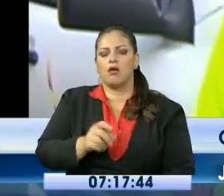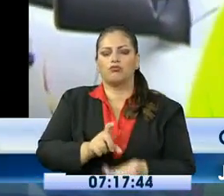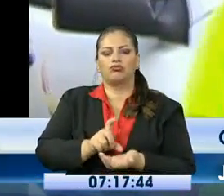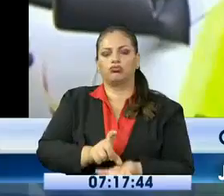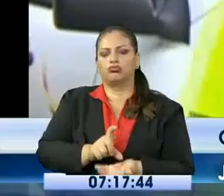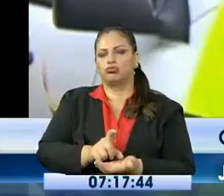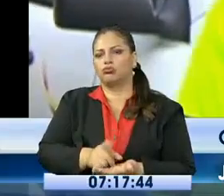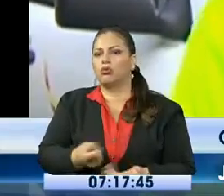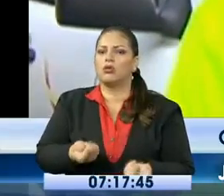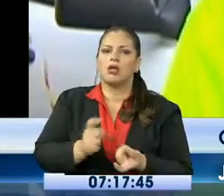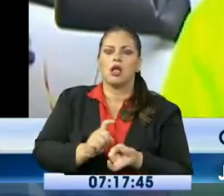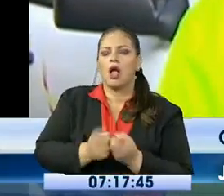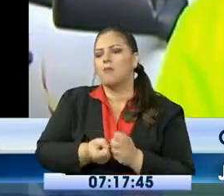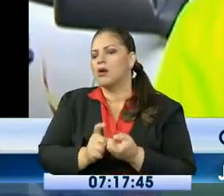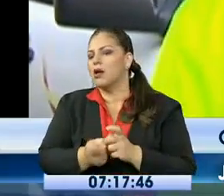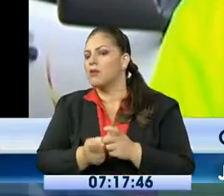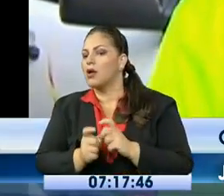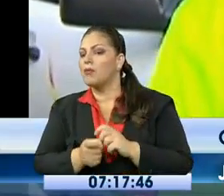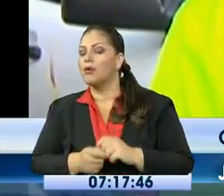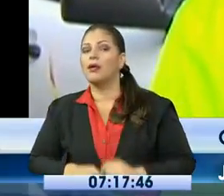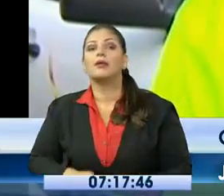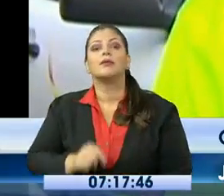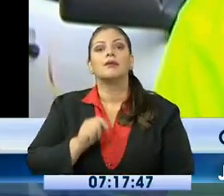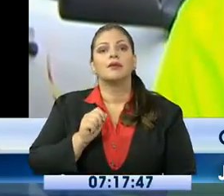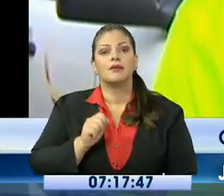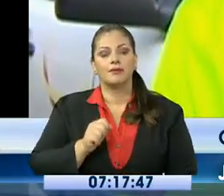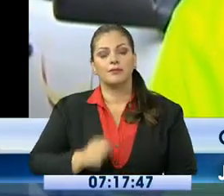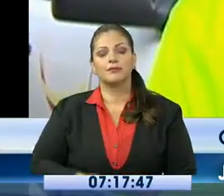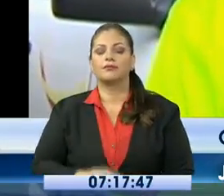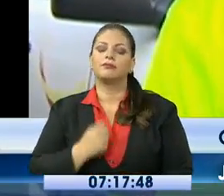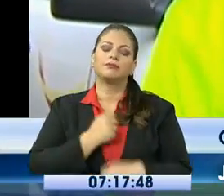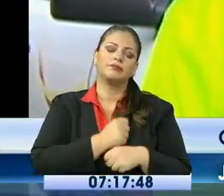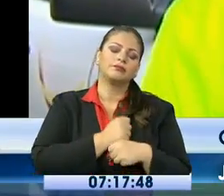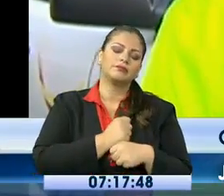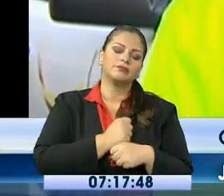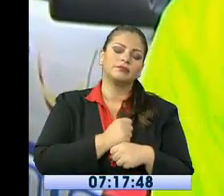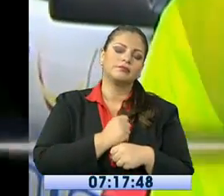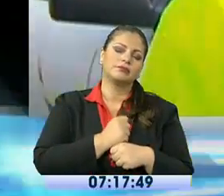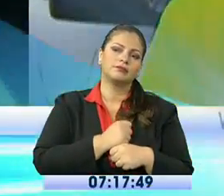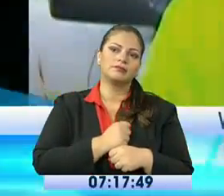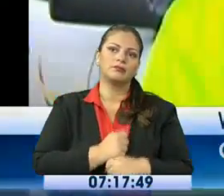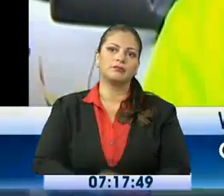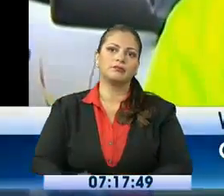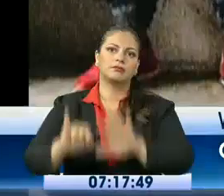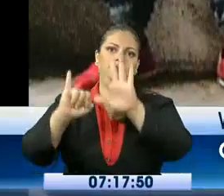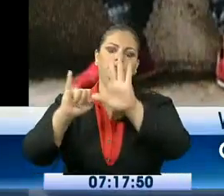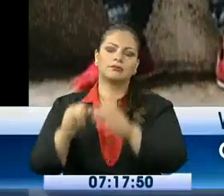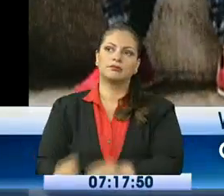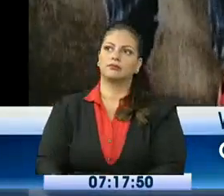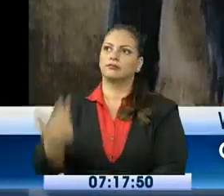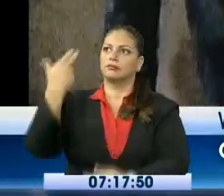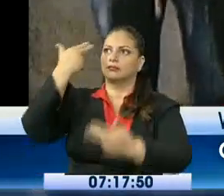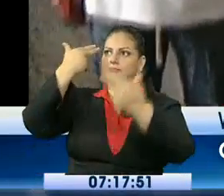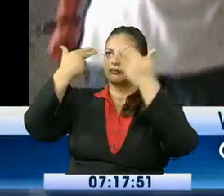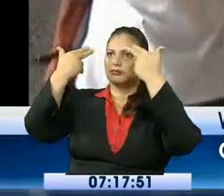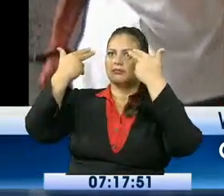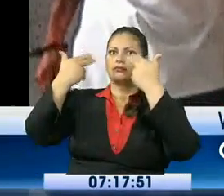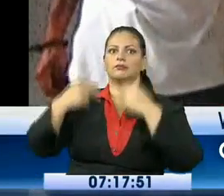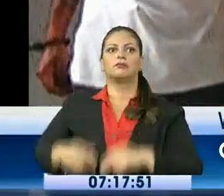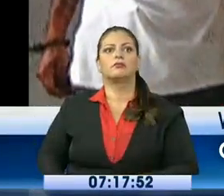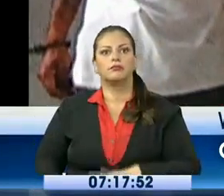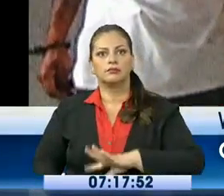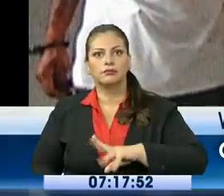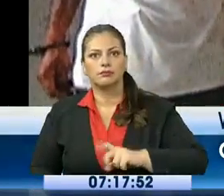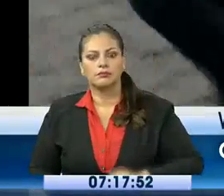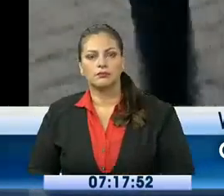moneda. Este trabajo se lo viene efectuando durante un mes aproximadamente. Es por ello que solo esperaban que